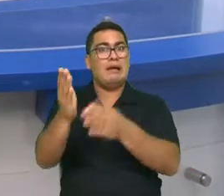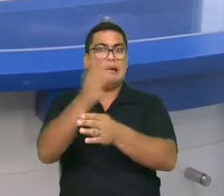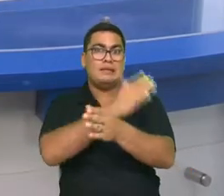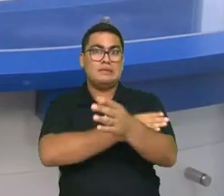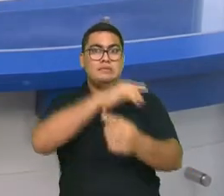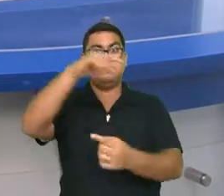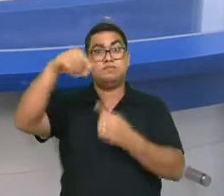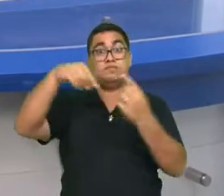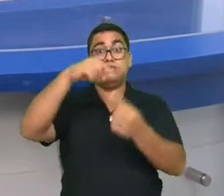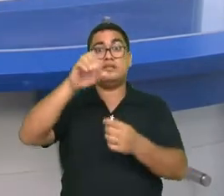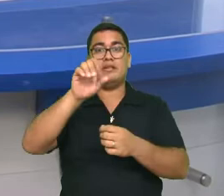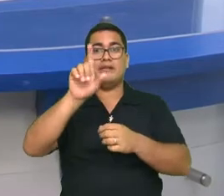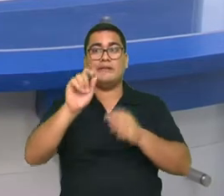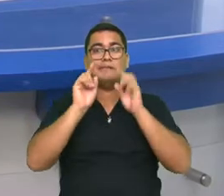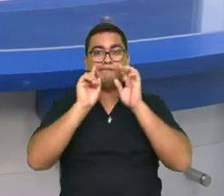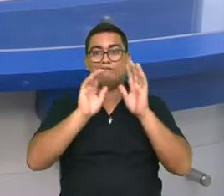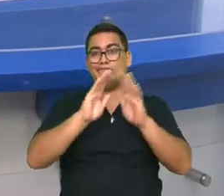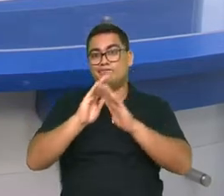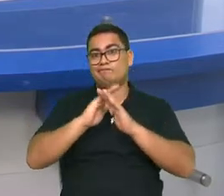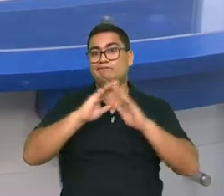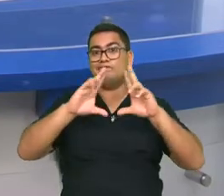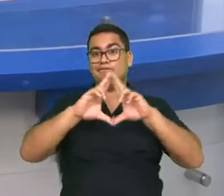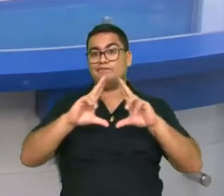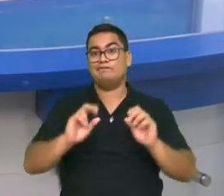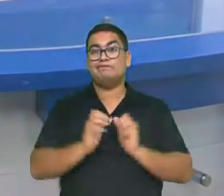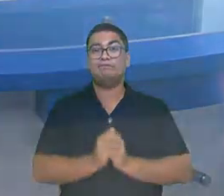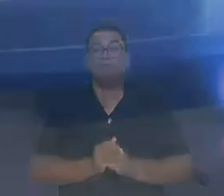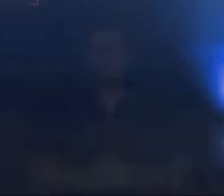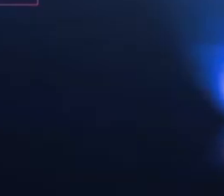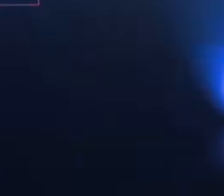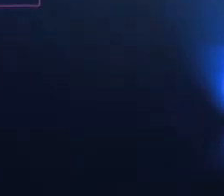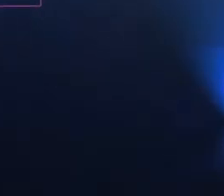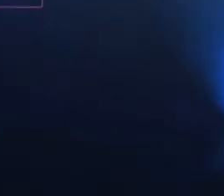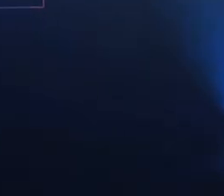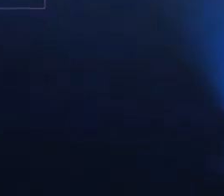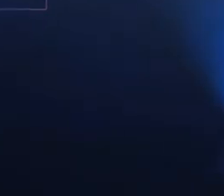la trayectoria del huracán Iota en nuestro territorio.